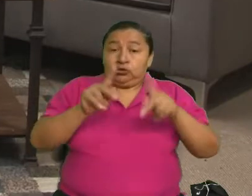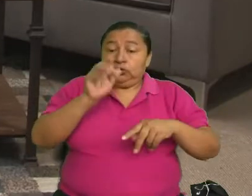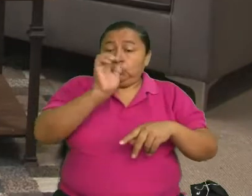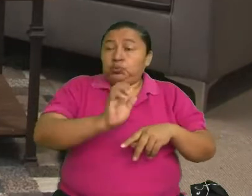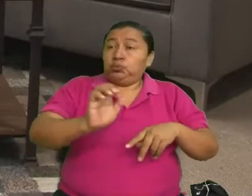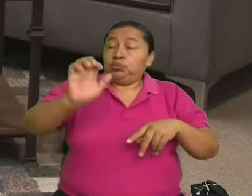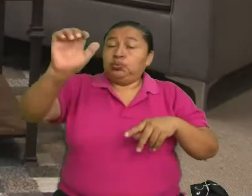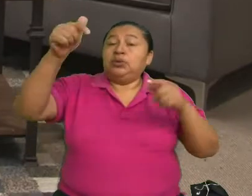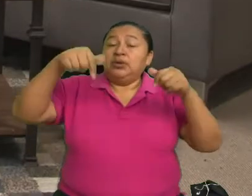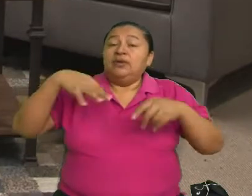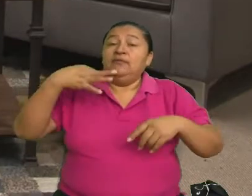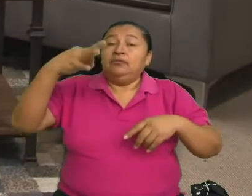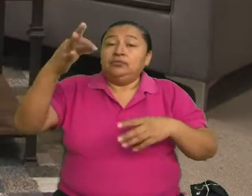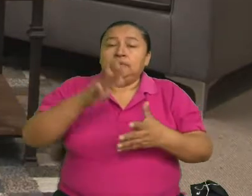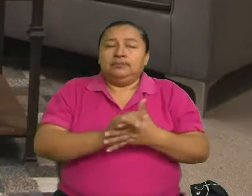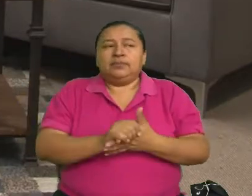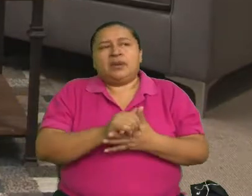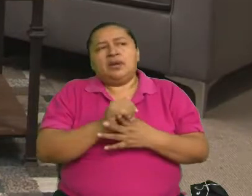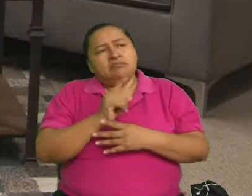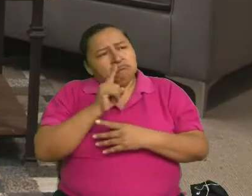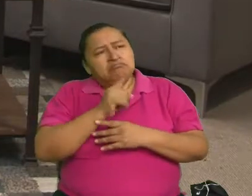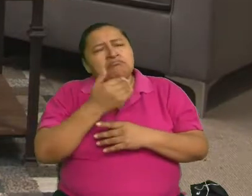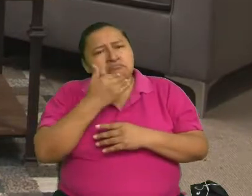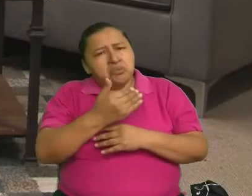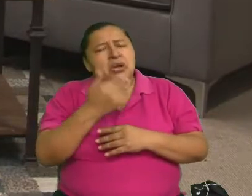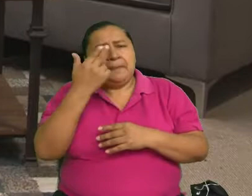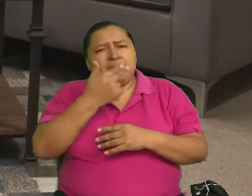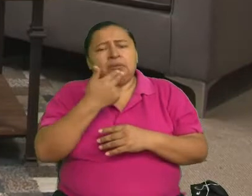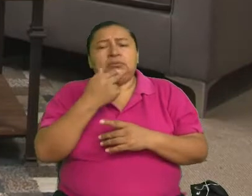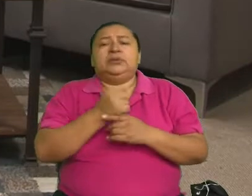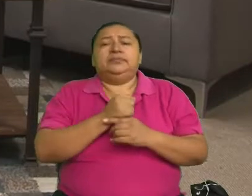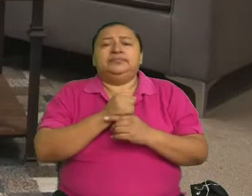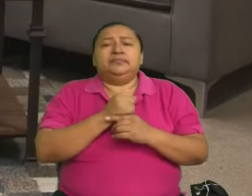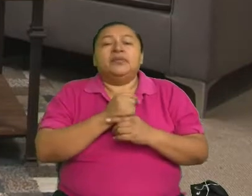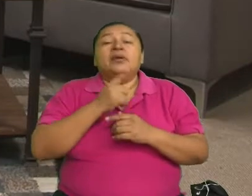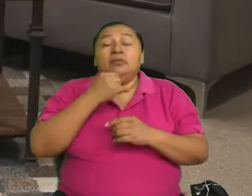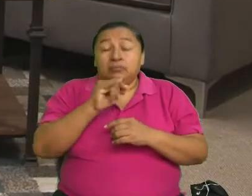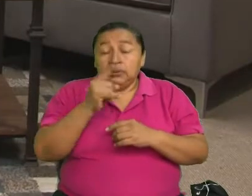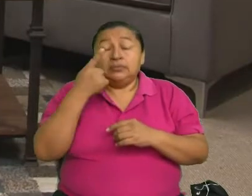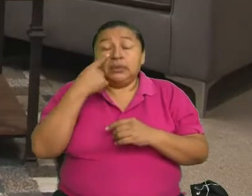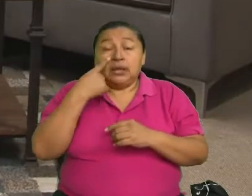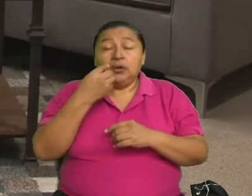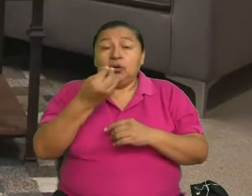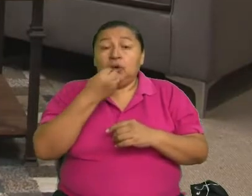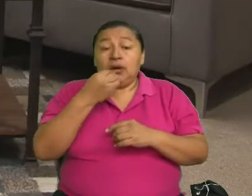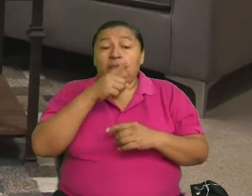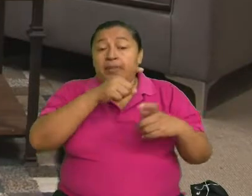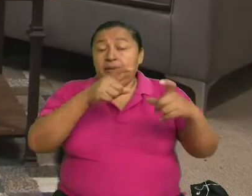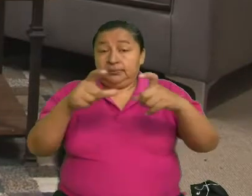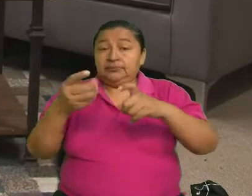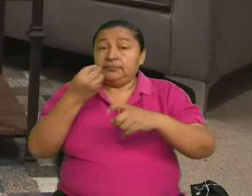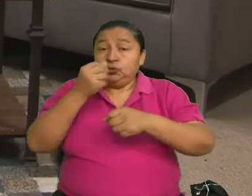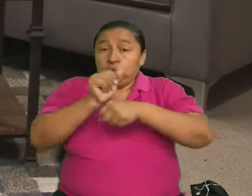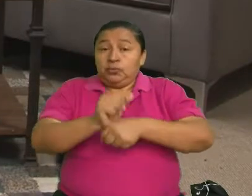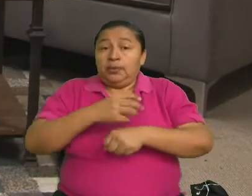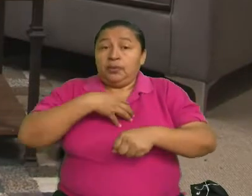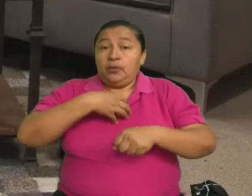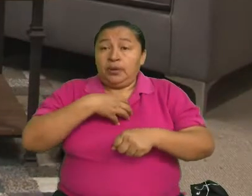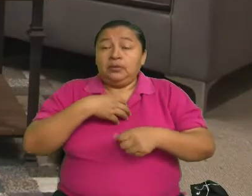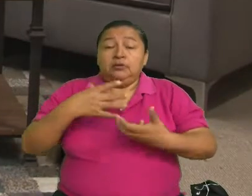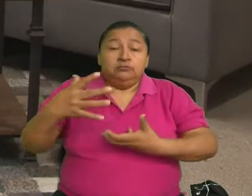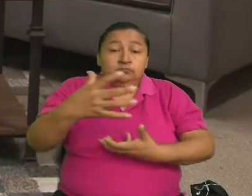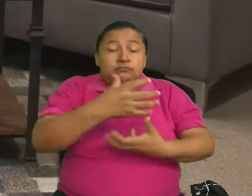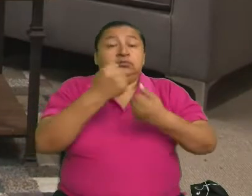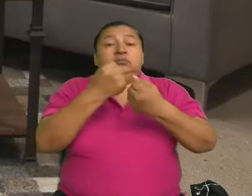año 2007? Muy buena pregunta, muy buena pregunta. Fíjate que con la gastronomía se ha rescatado parte de la